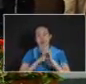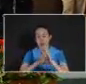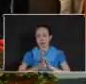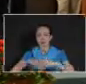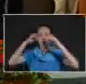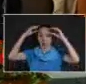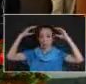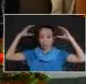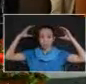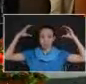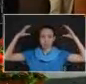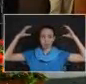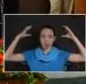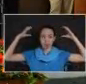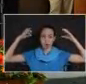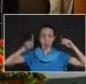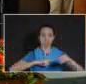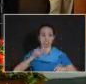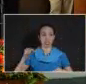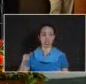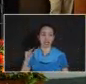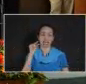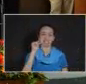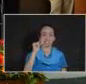de que no vaya al mundial.